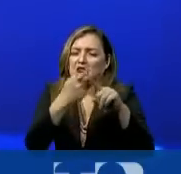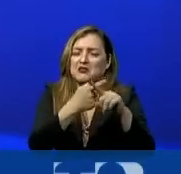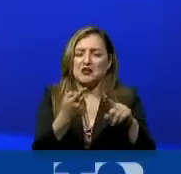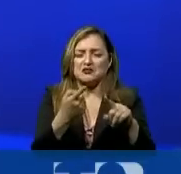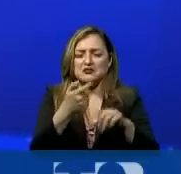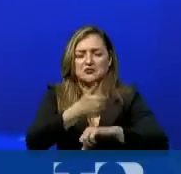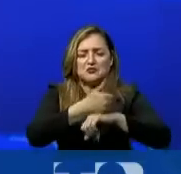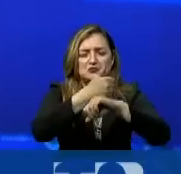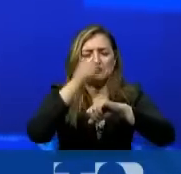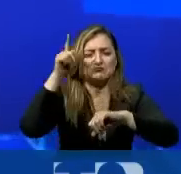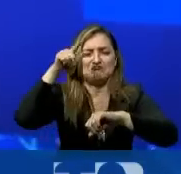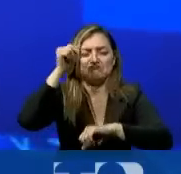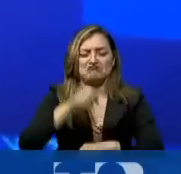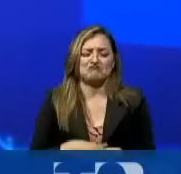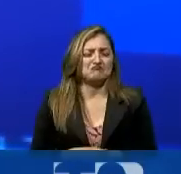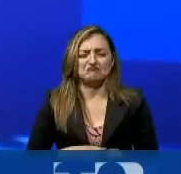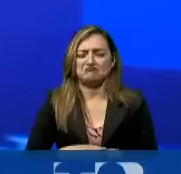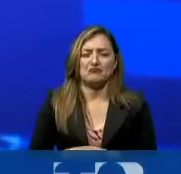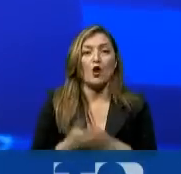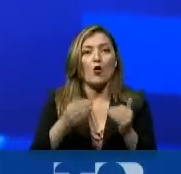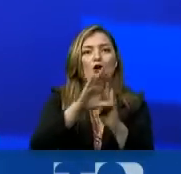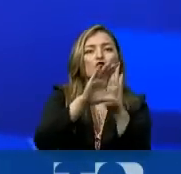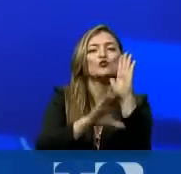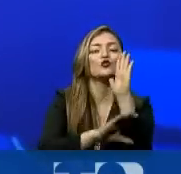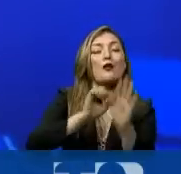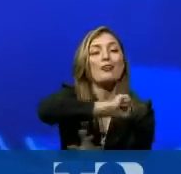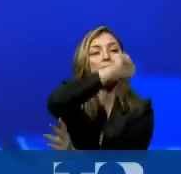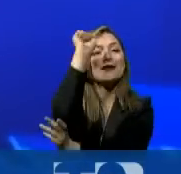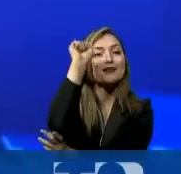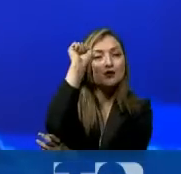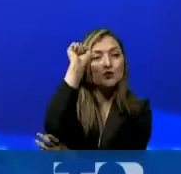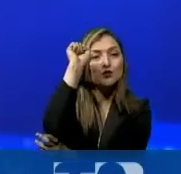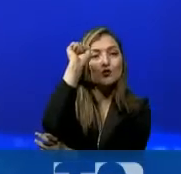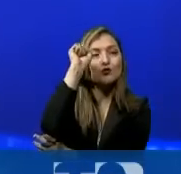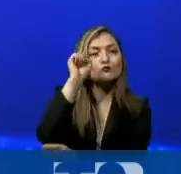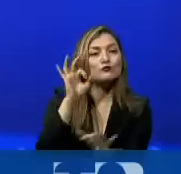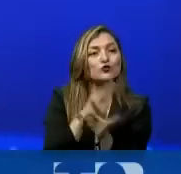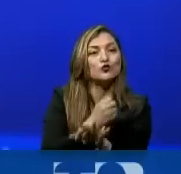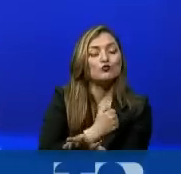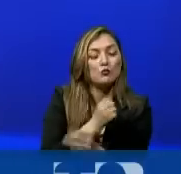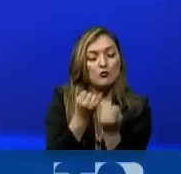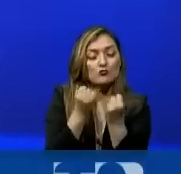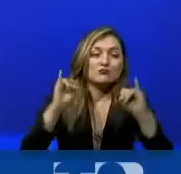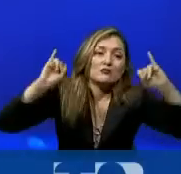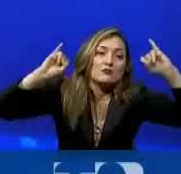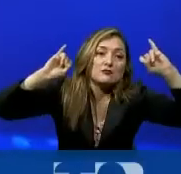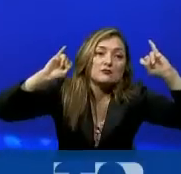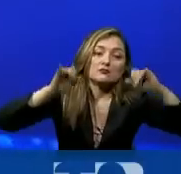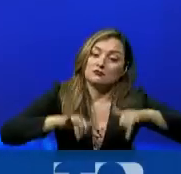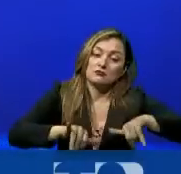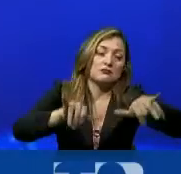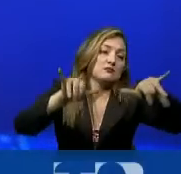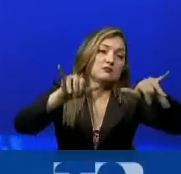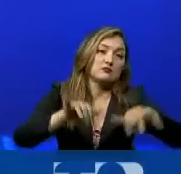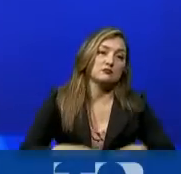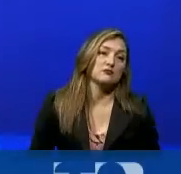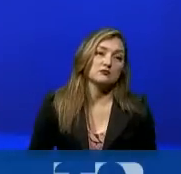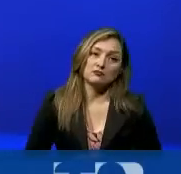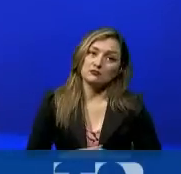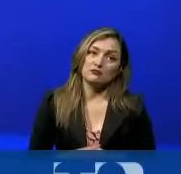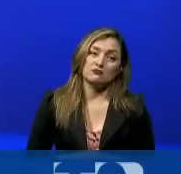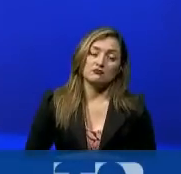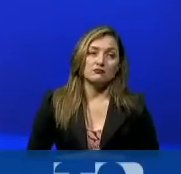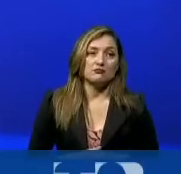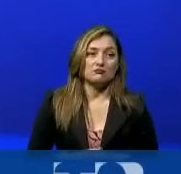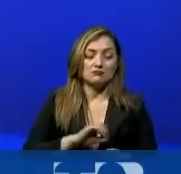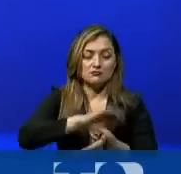en un Estado constitucional de derechos en el cual cada función tiene su independencia y así se tiene que actuar.